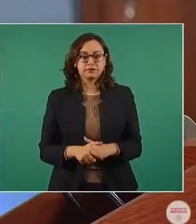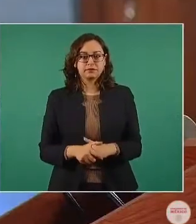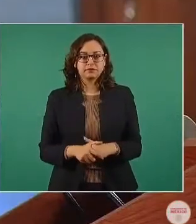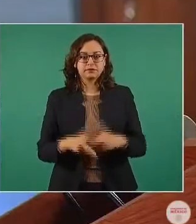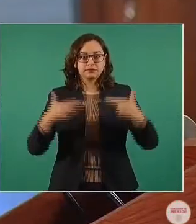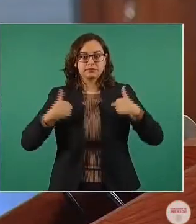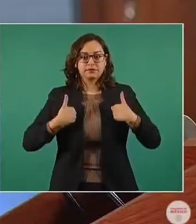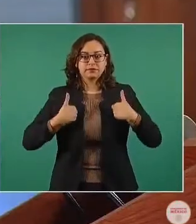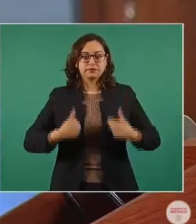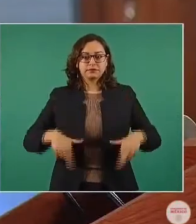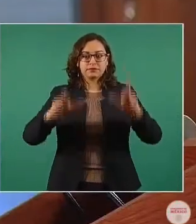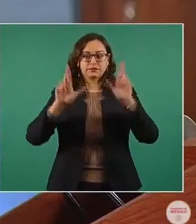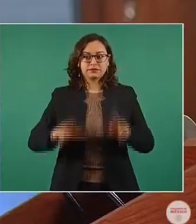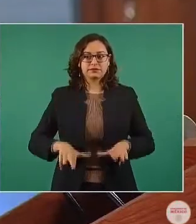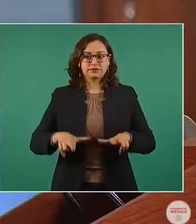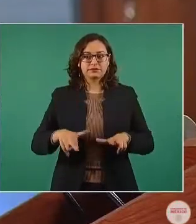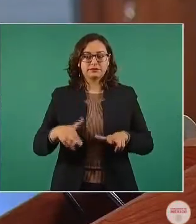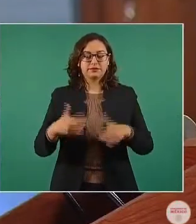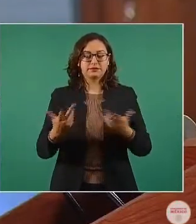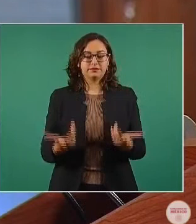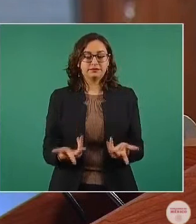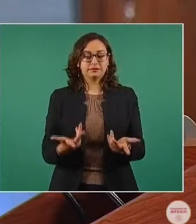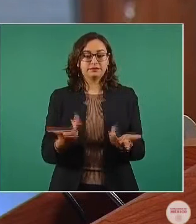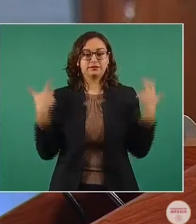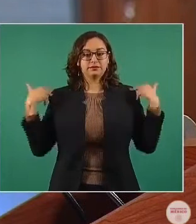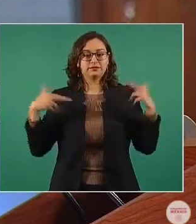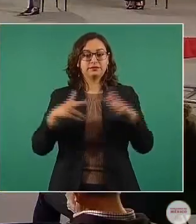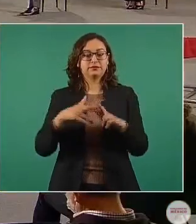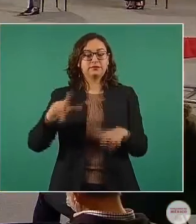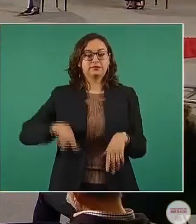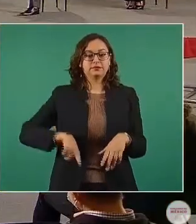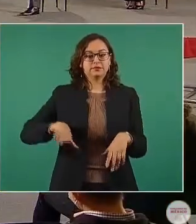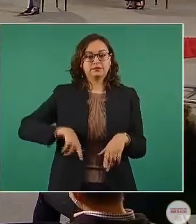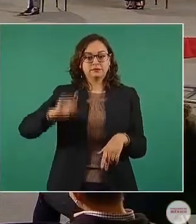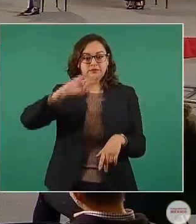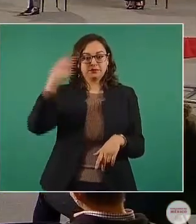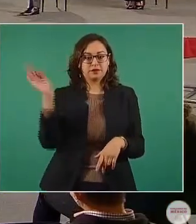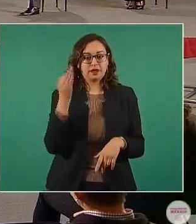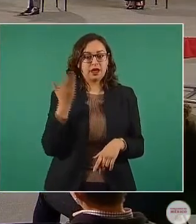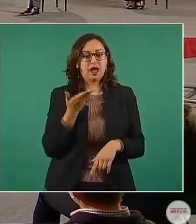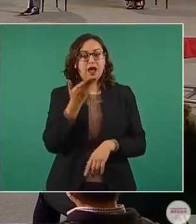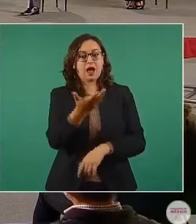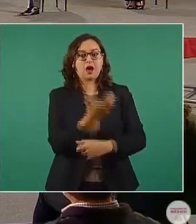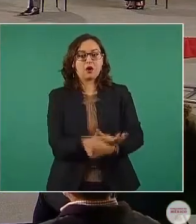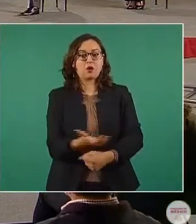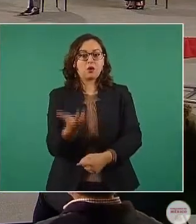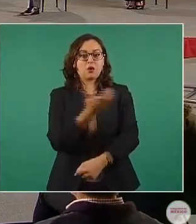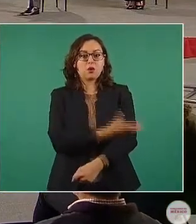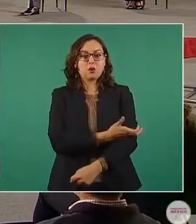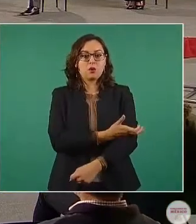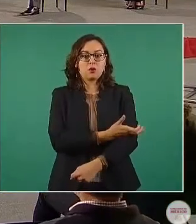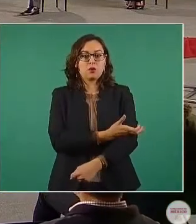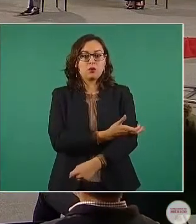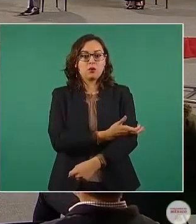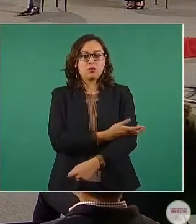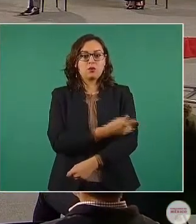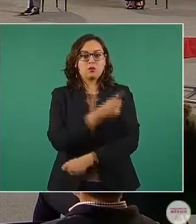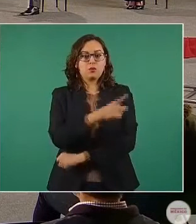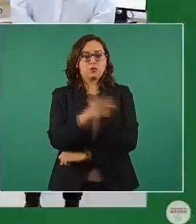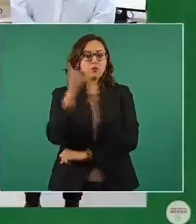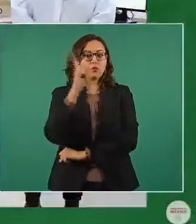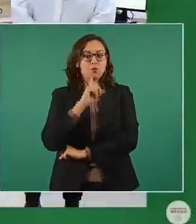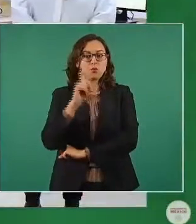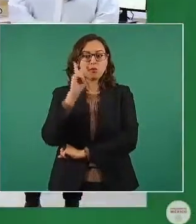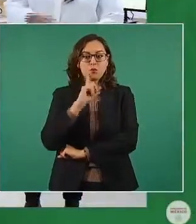como representantes del gobierno federal ni más ni menos que a la